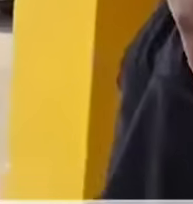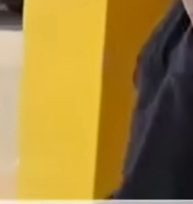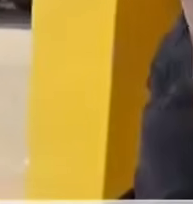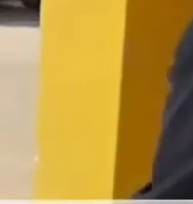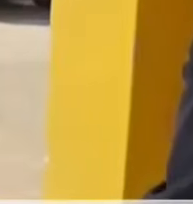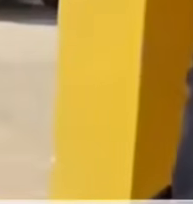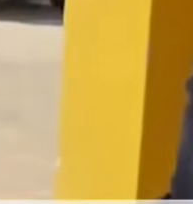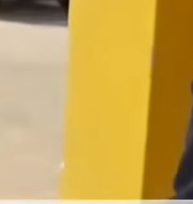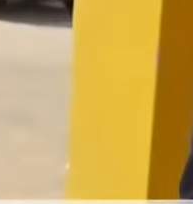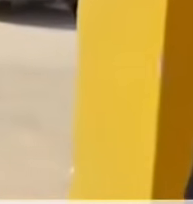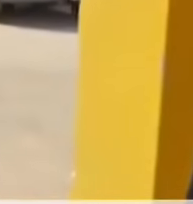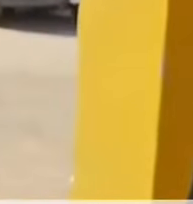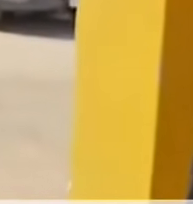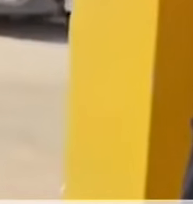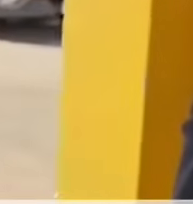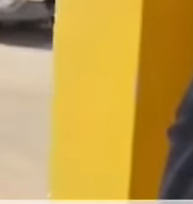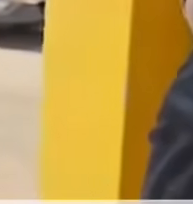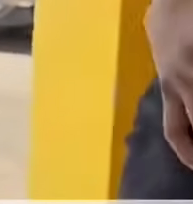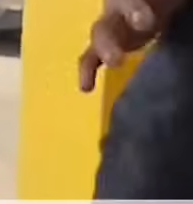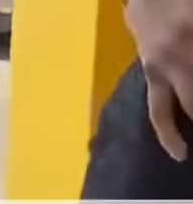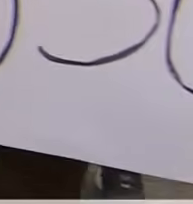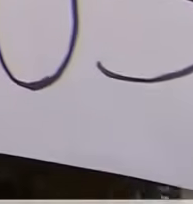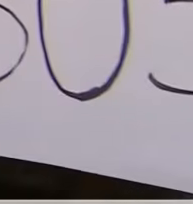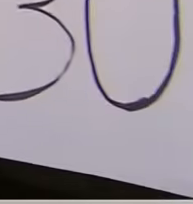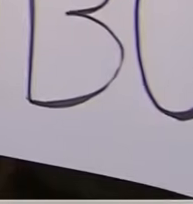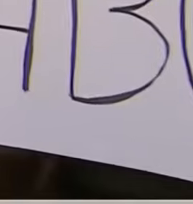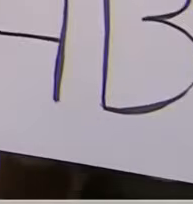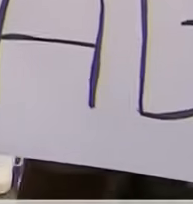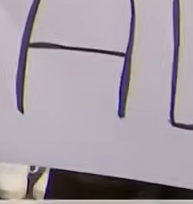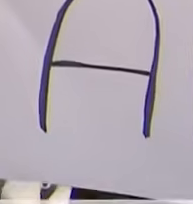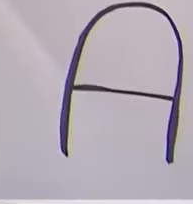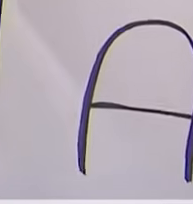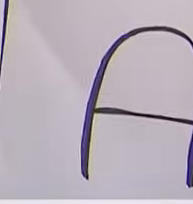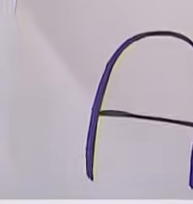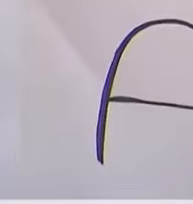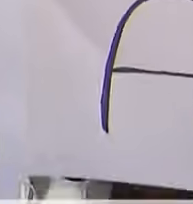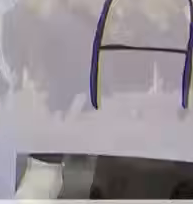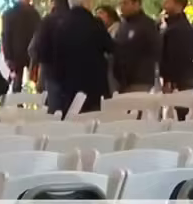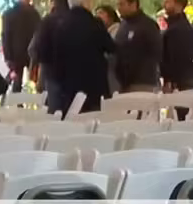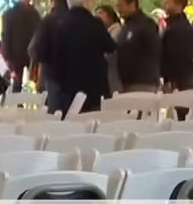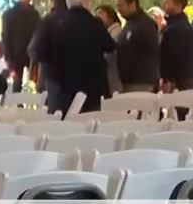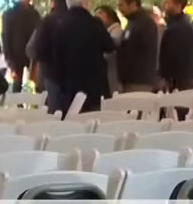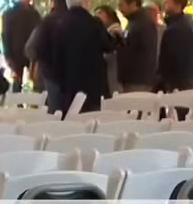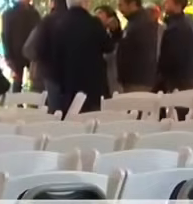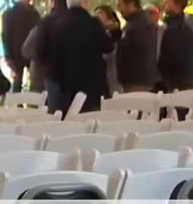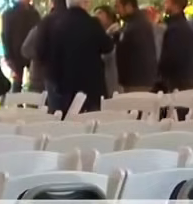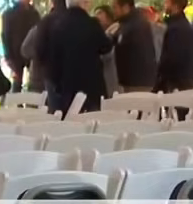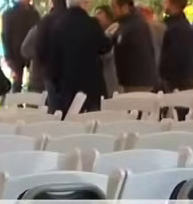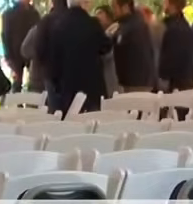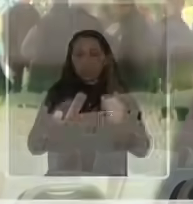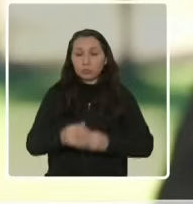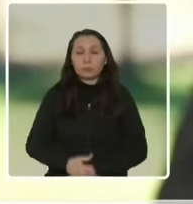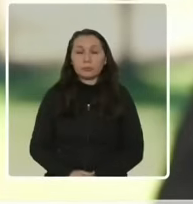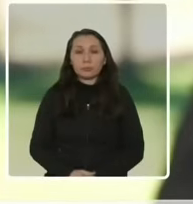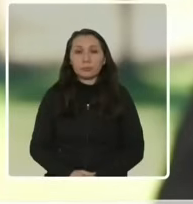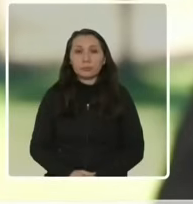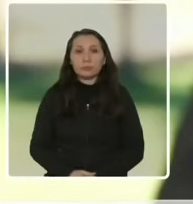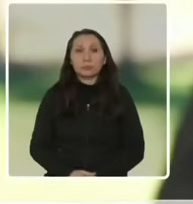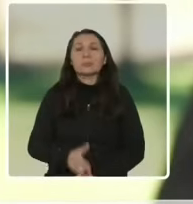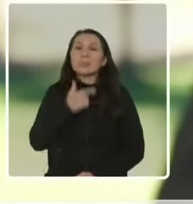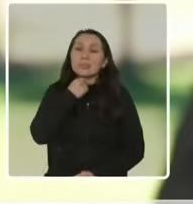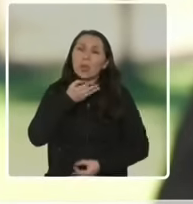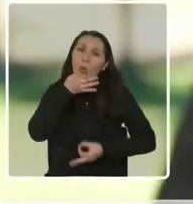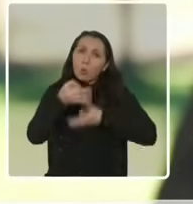y recibirá en el Palacio de la Moneda a la madre de Franco Vargas. Vamos a pasar a escuchar esas declaraciones del presidente Gabriel Boric. Y